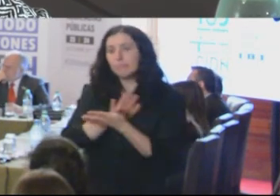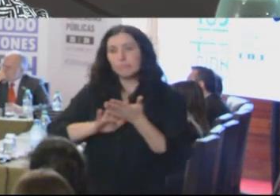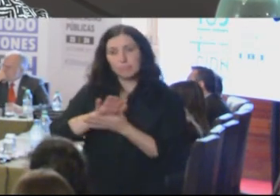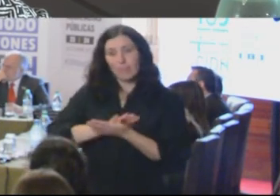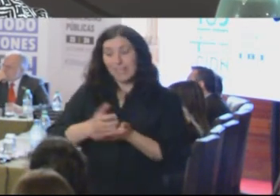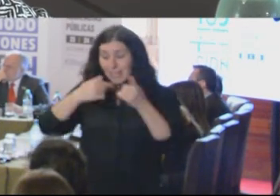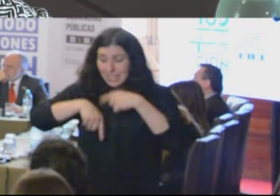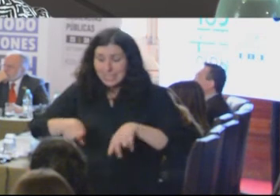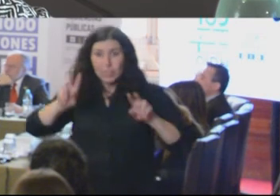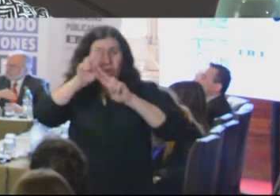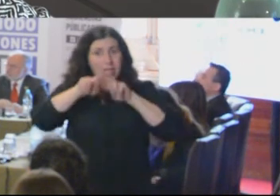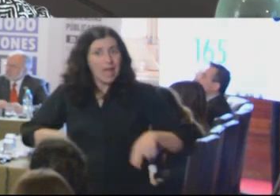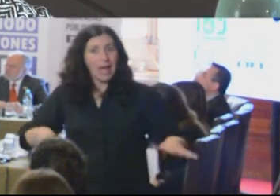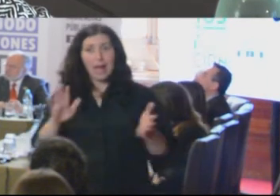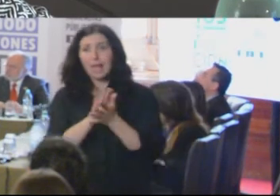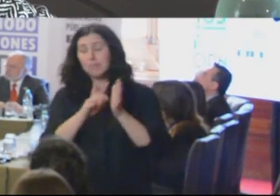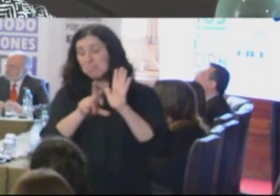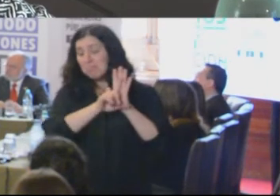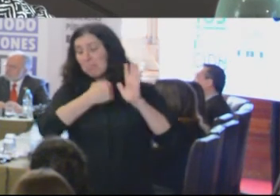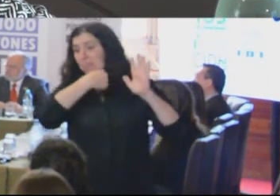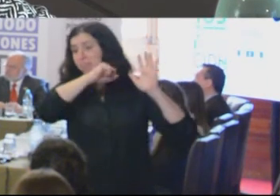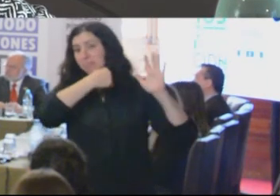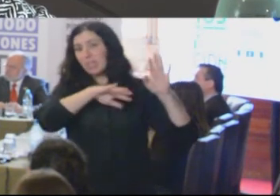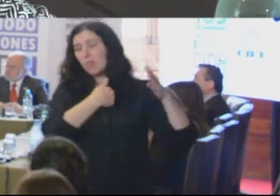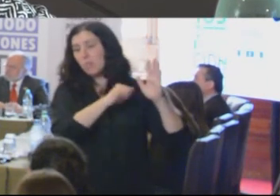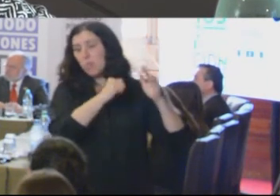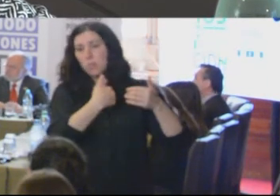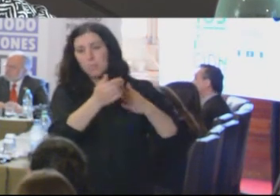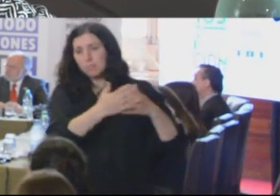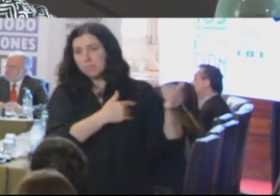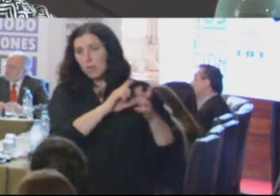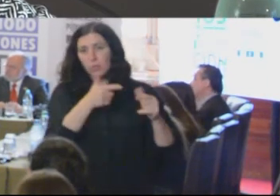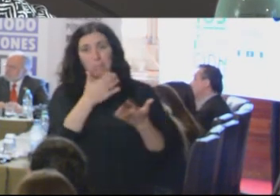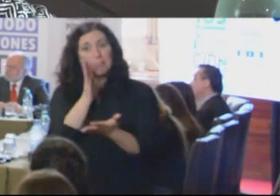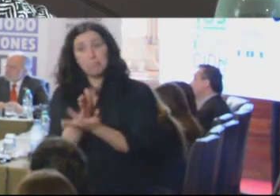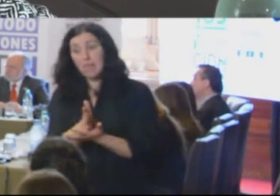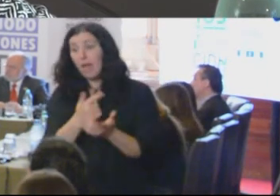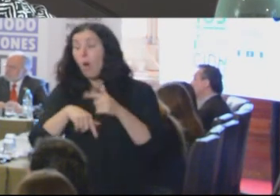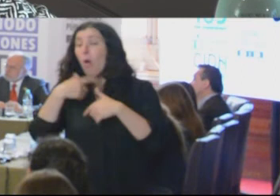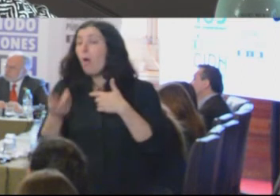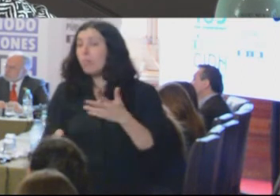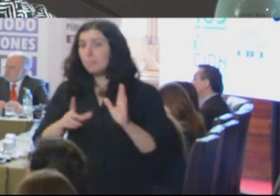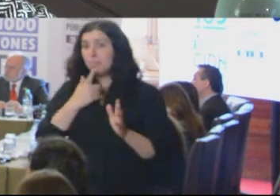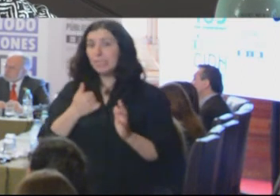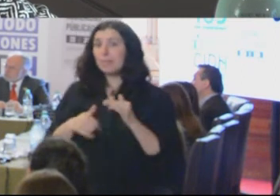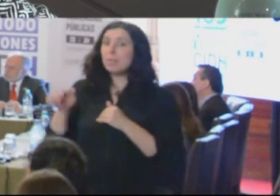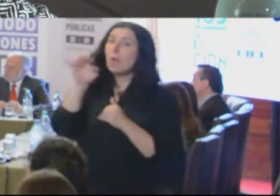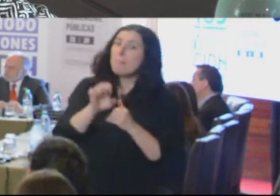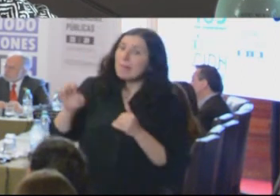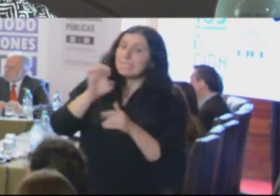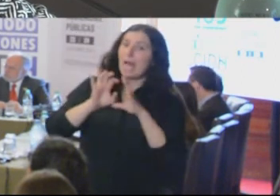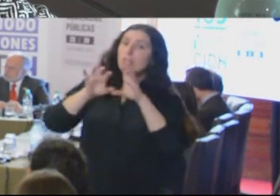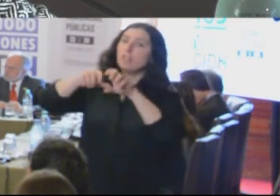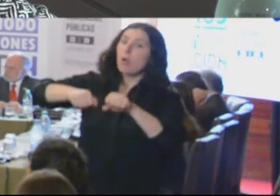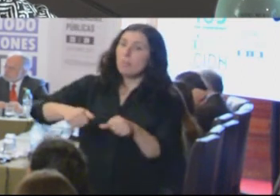actuación además de generar impunidad dificultará la posibilidad de que terceros es decir empresarios comprometidos en